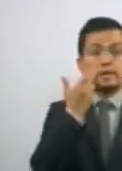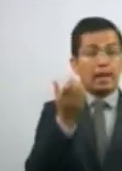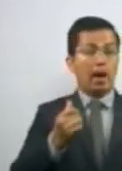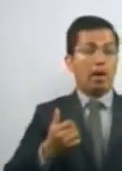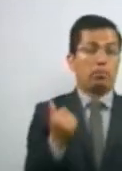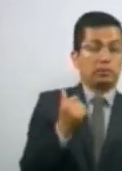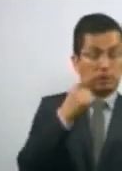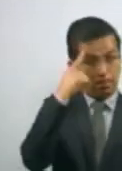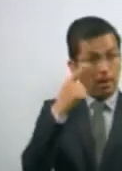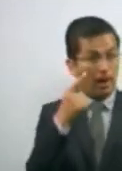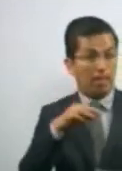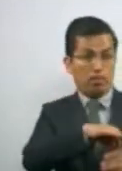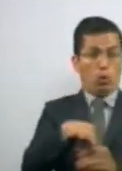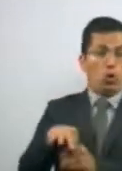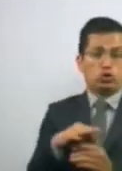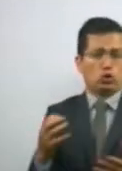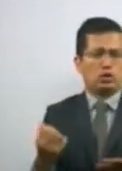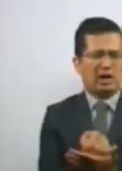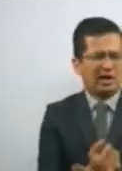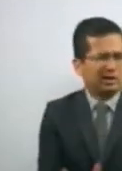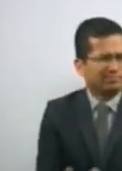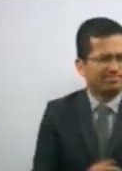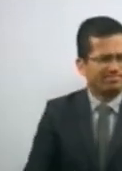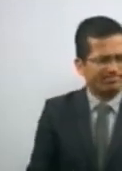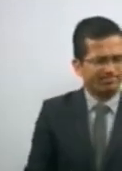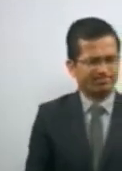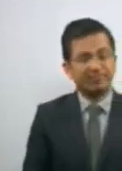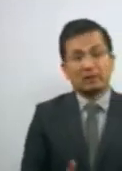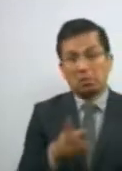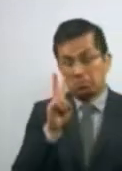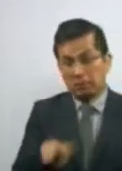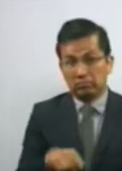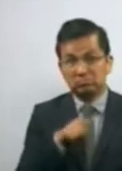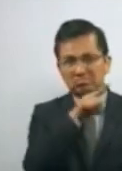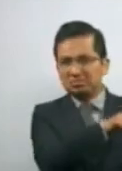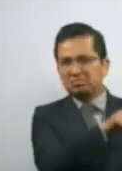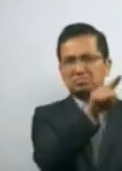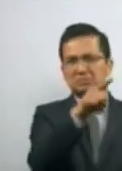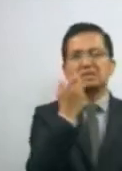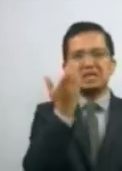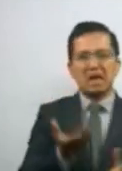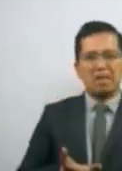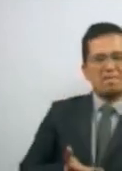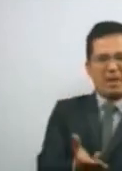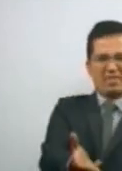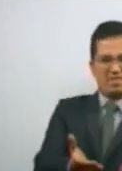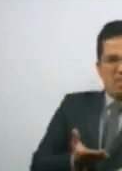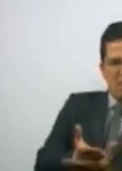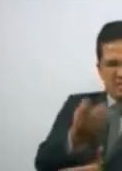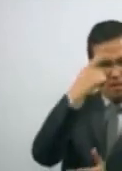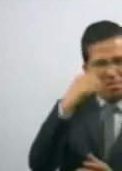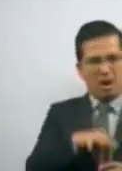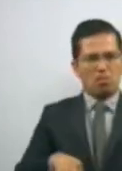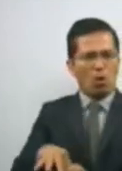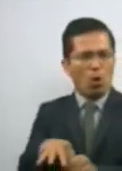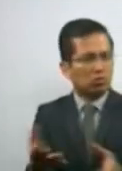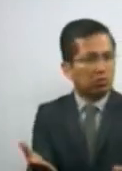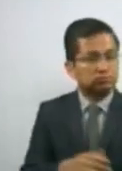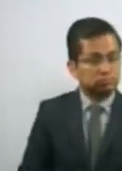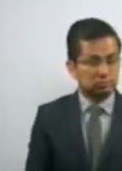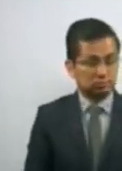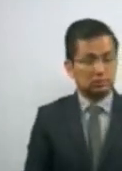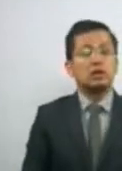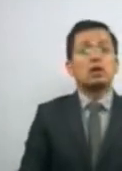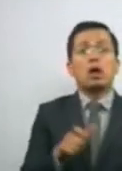veo, pues, que podamos evitar estas ganas de meterse. Lo vimos desde que quiso en la revocación de mandato